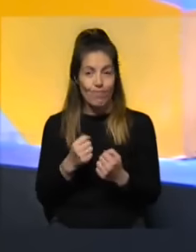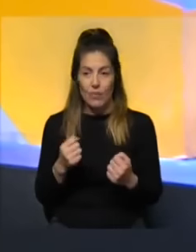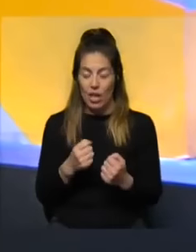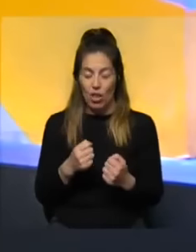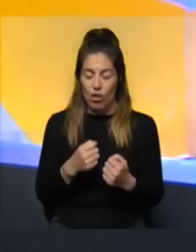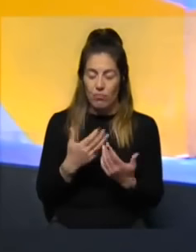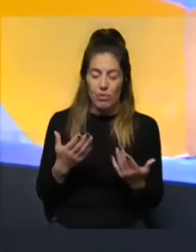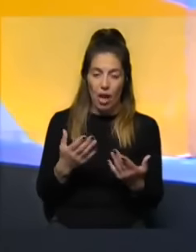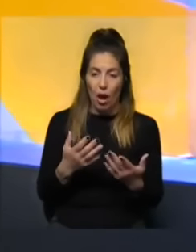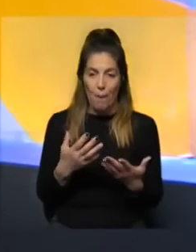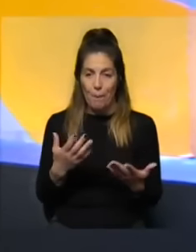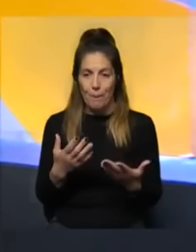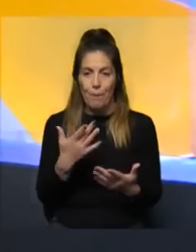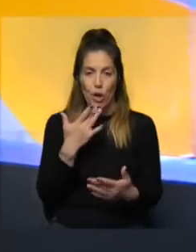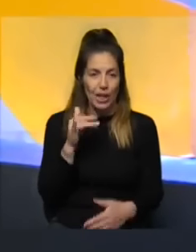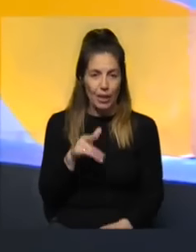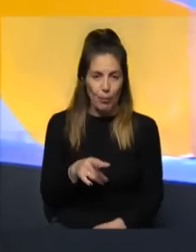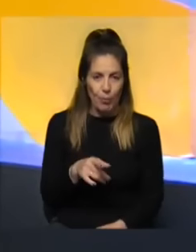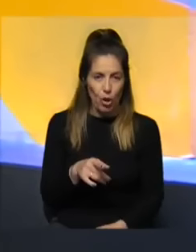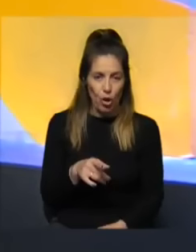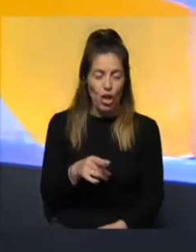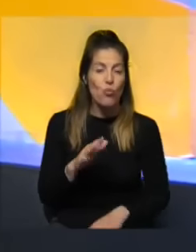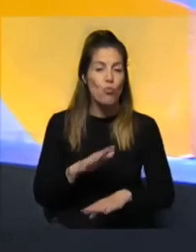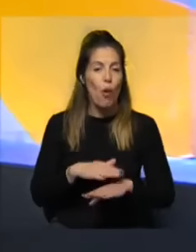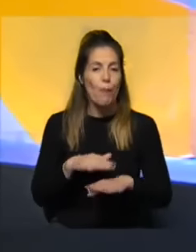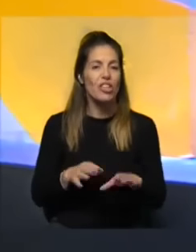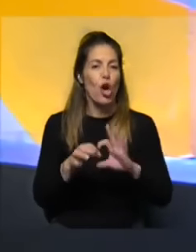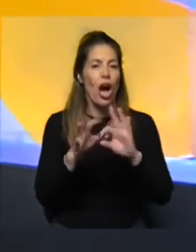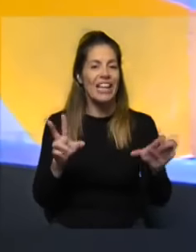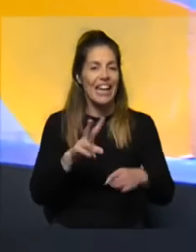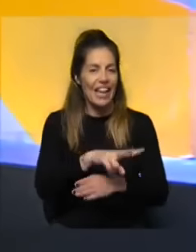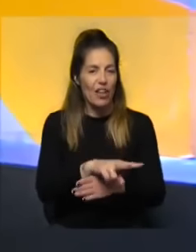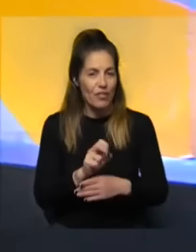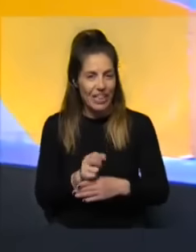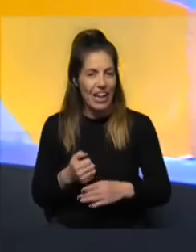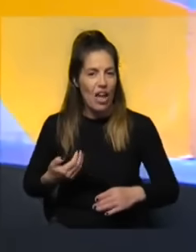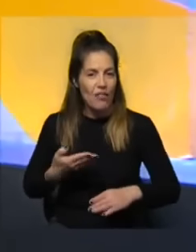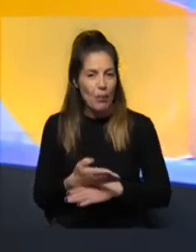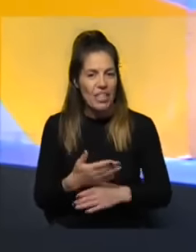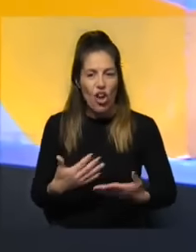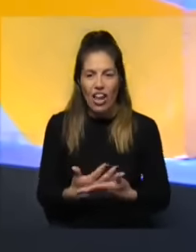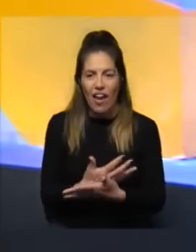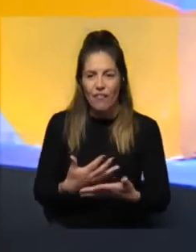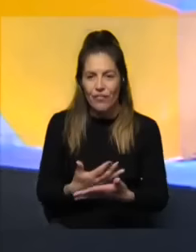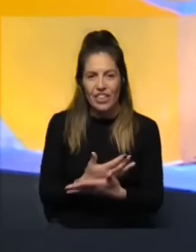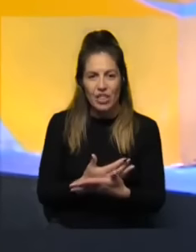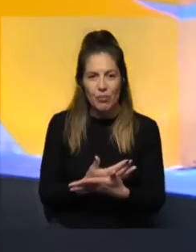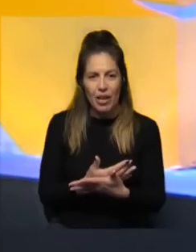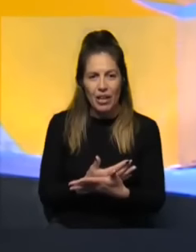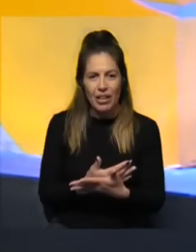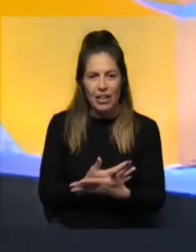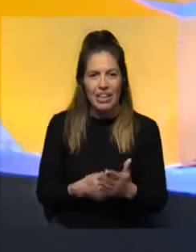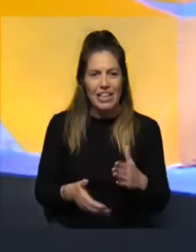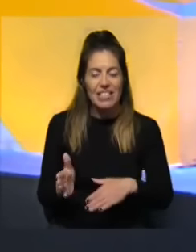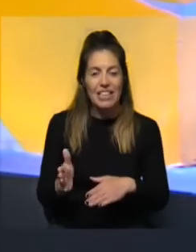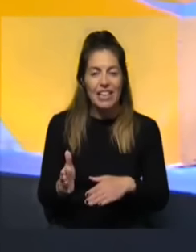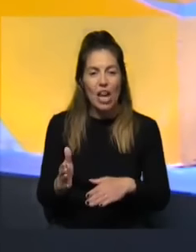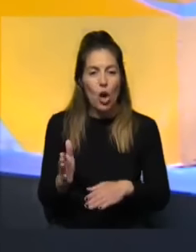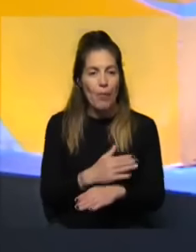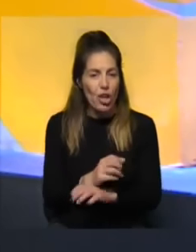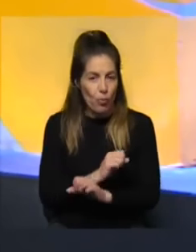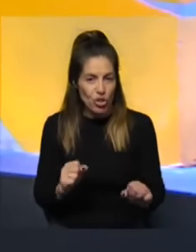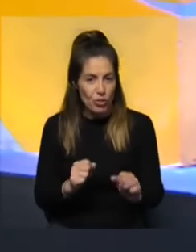cada vez más, porque, por ejemplo, en determinado momento aclaran que el fiscal, por ejemplo, había pedido a las víctimas que salieran lo menos posible de su casa,